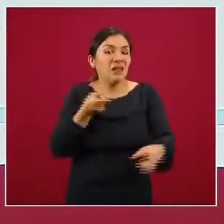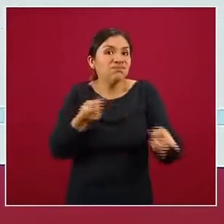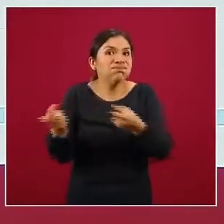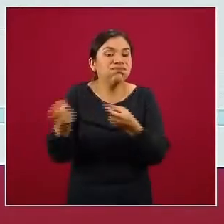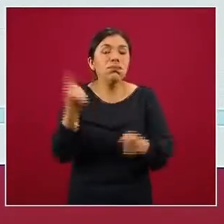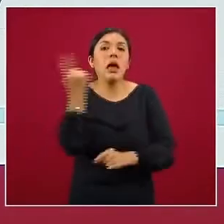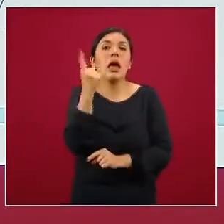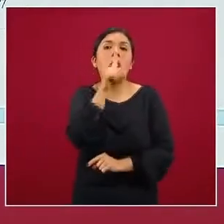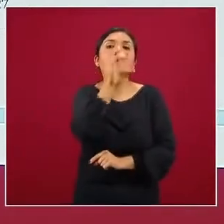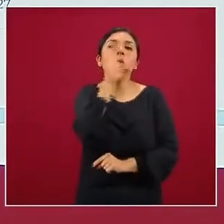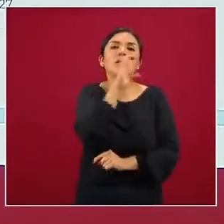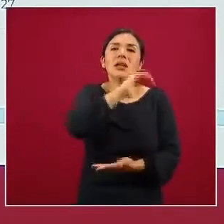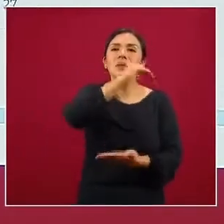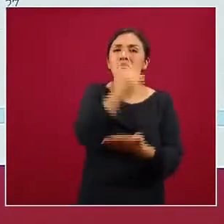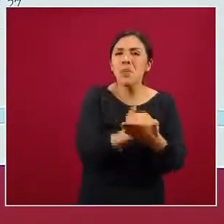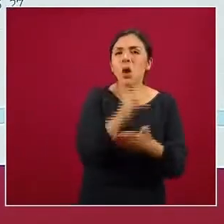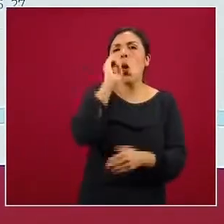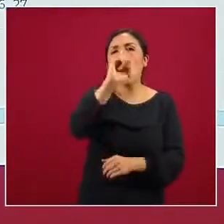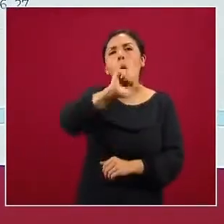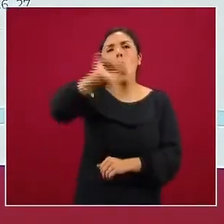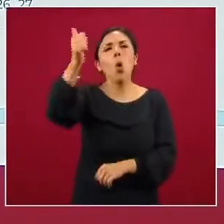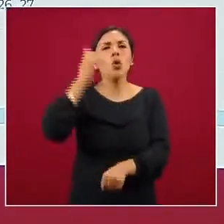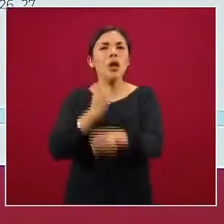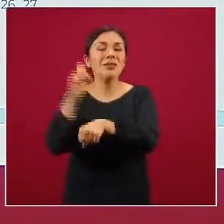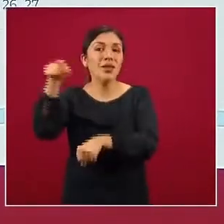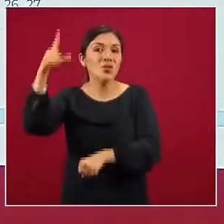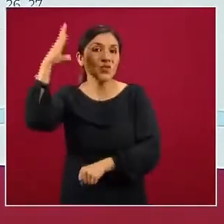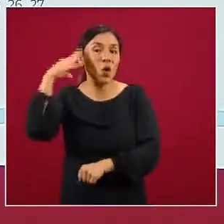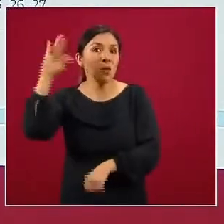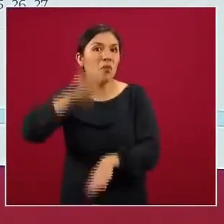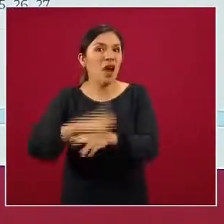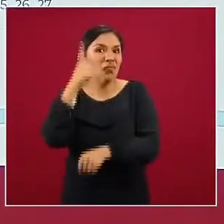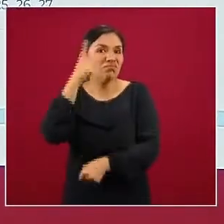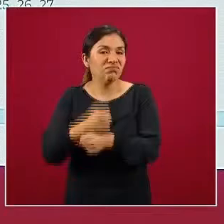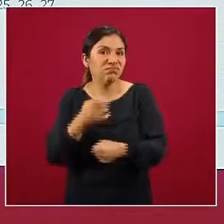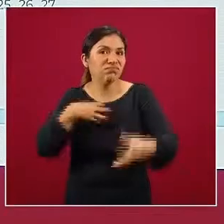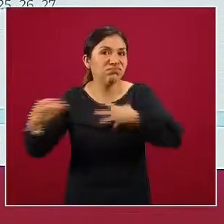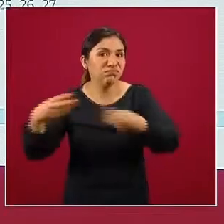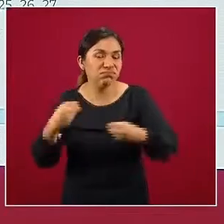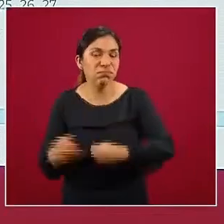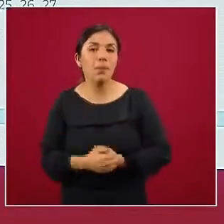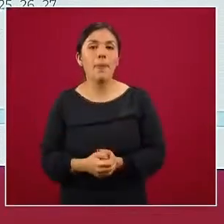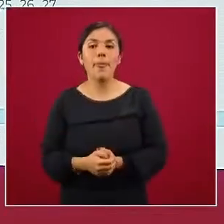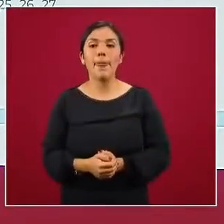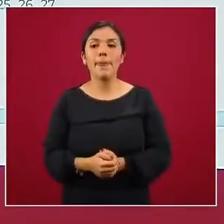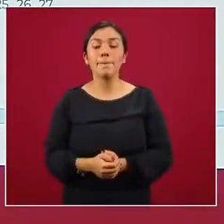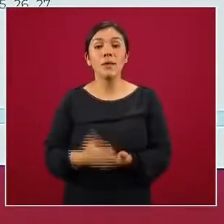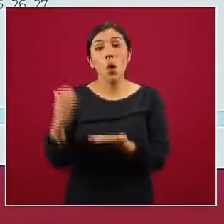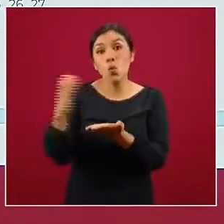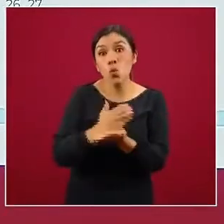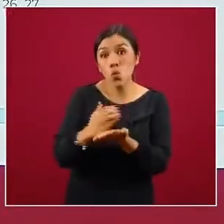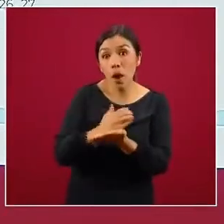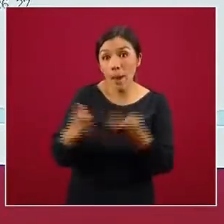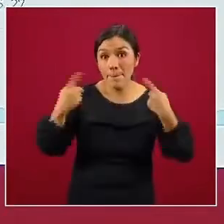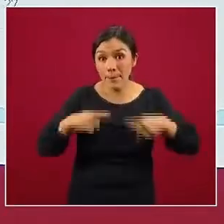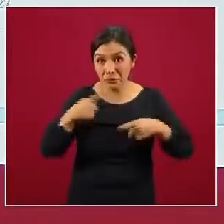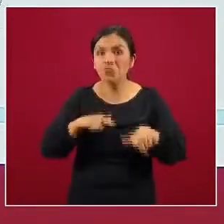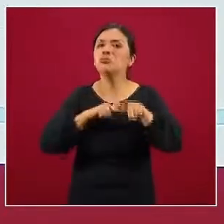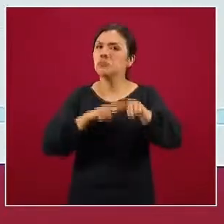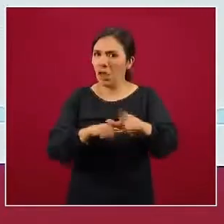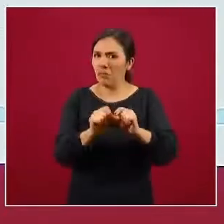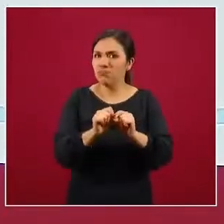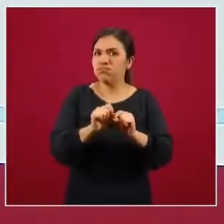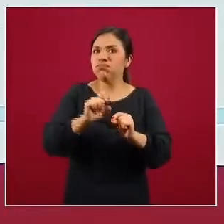que la de Aguascalientes o que la de otras entidades federativas. Los casos en recuperación siguen